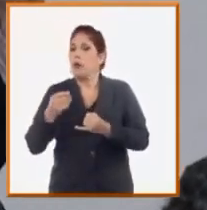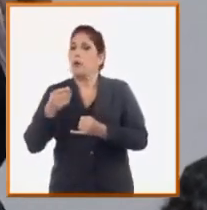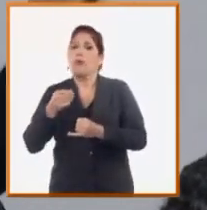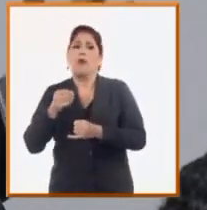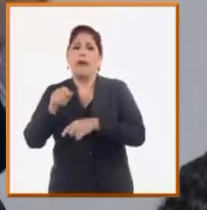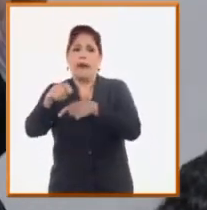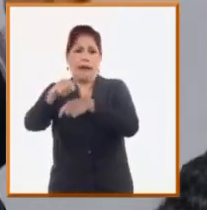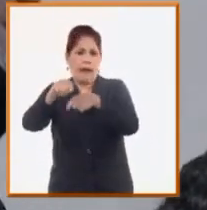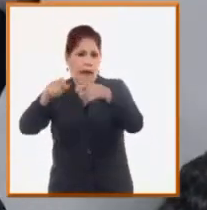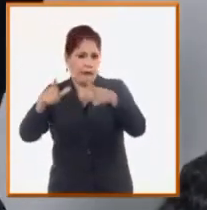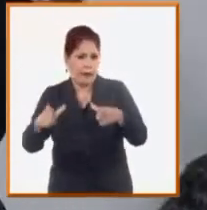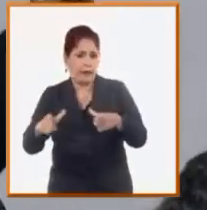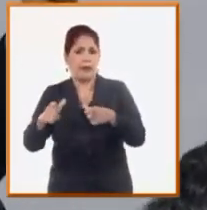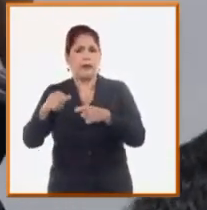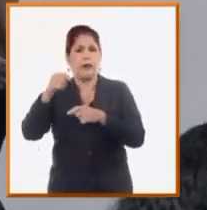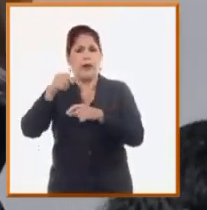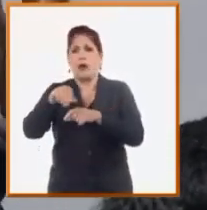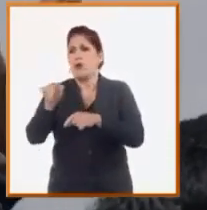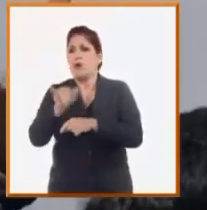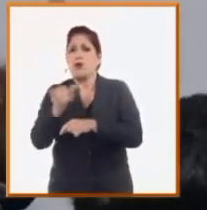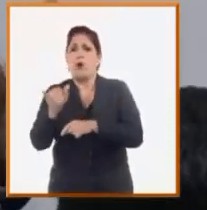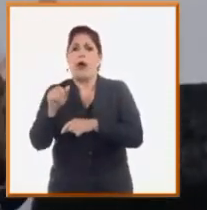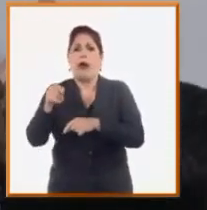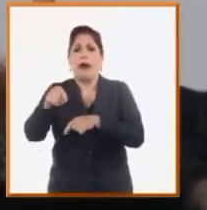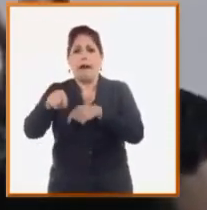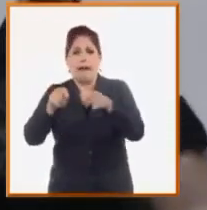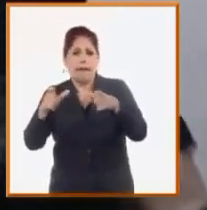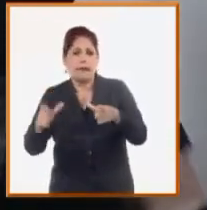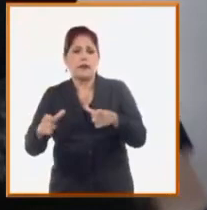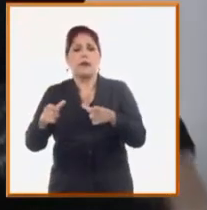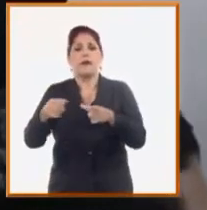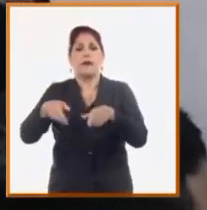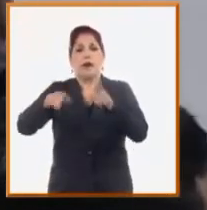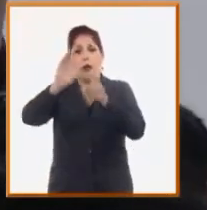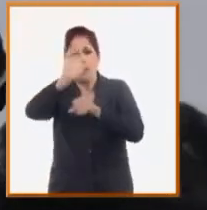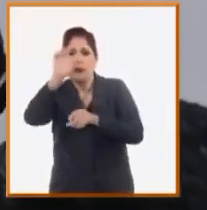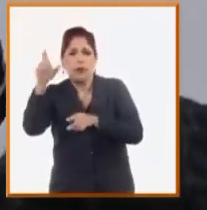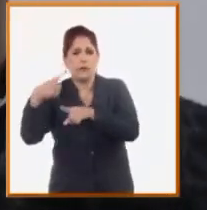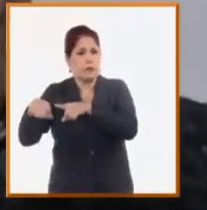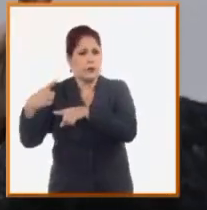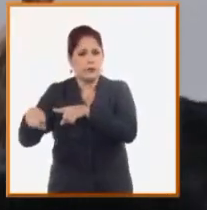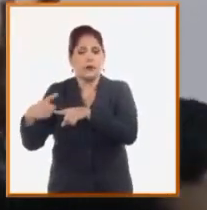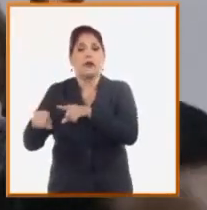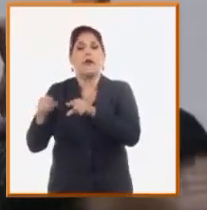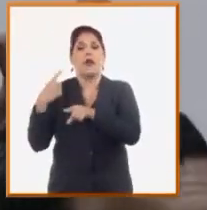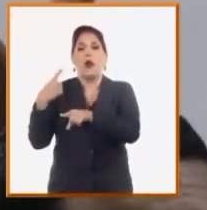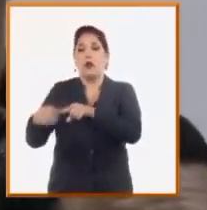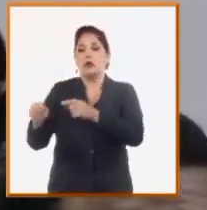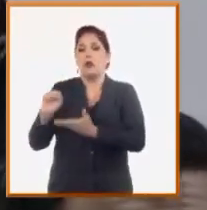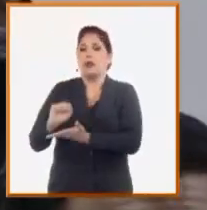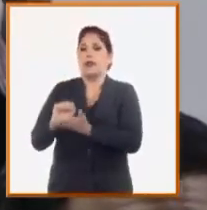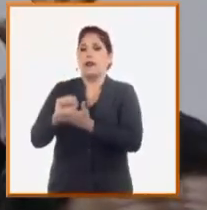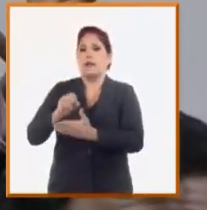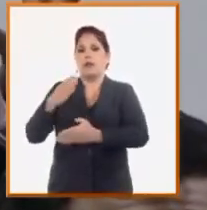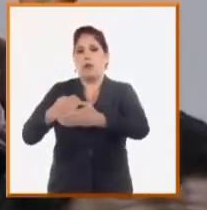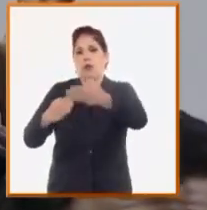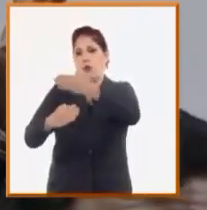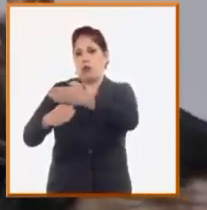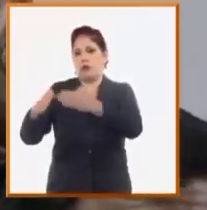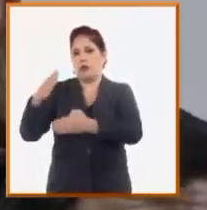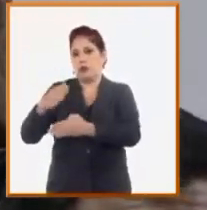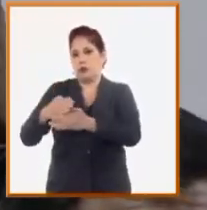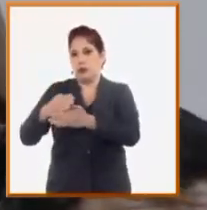paladares, cafeterías, bares, etcétera. Aquí también están los temas de alojamiento y, como ven, está también el tema de los servicios de la construcción. Es decir, una